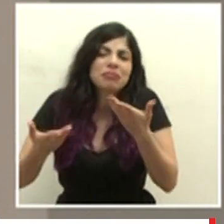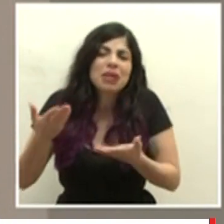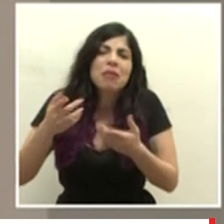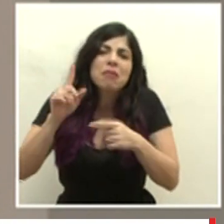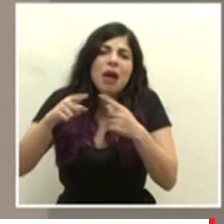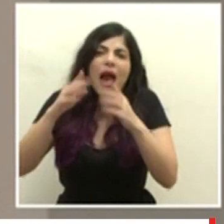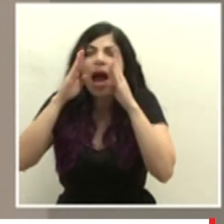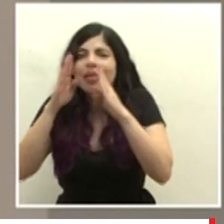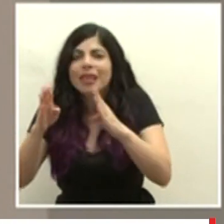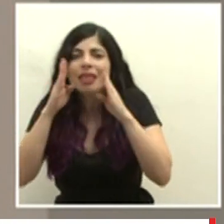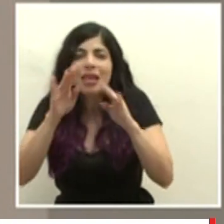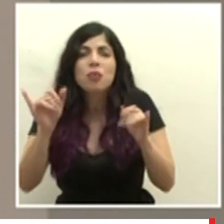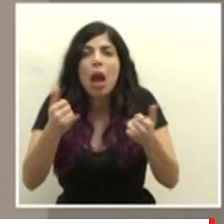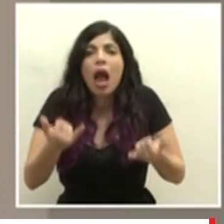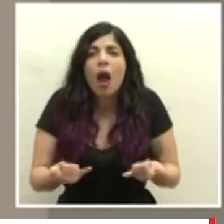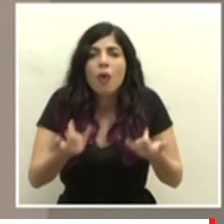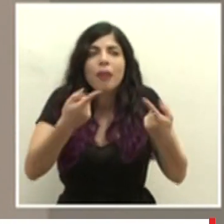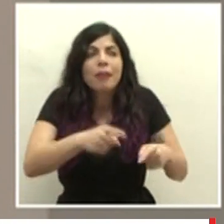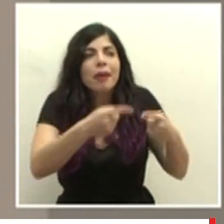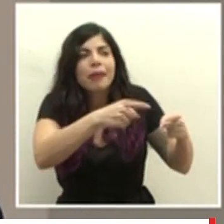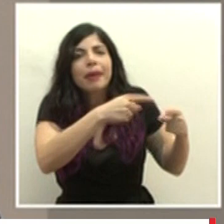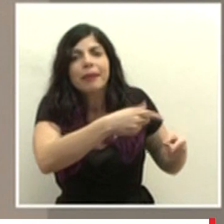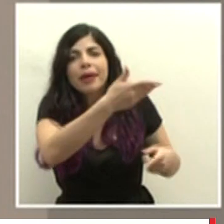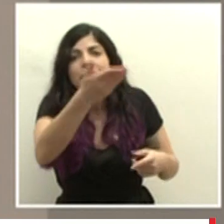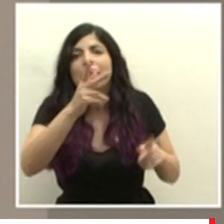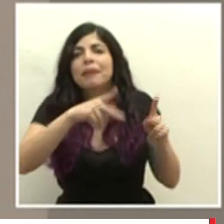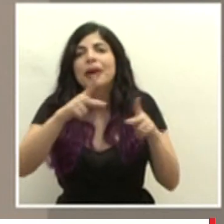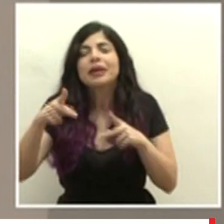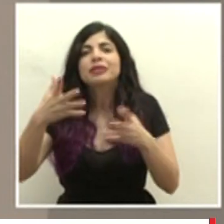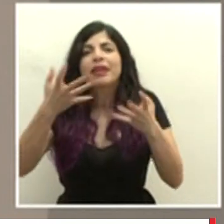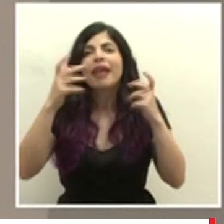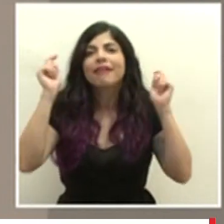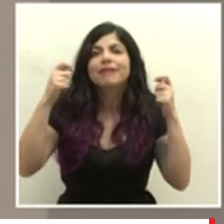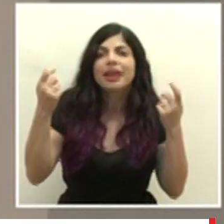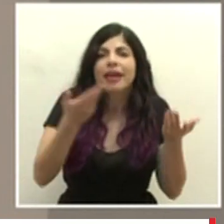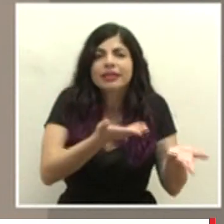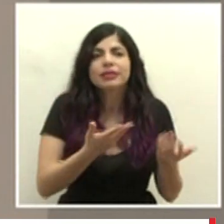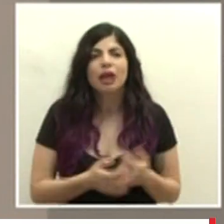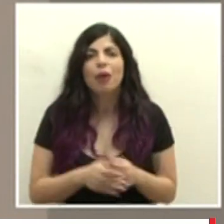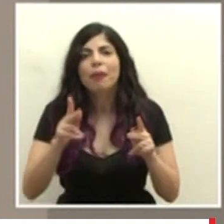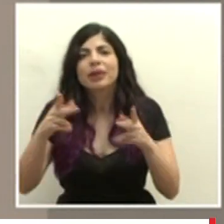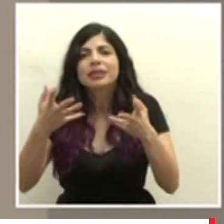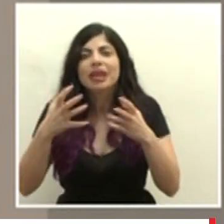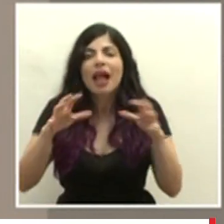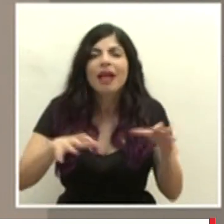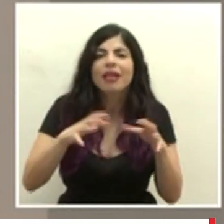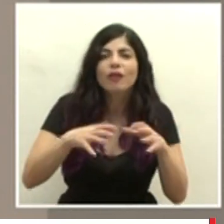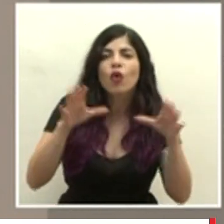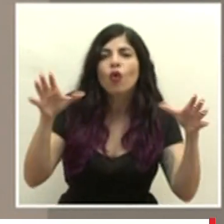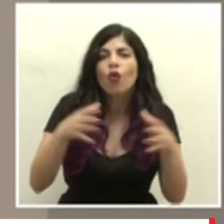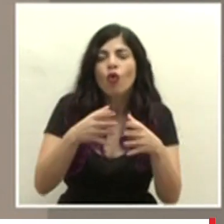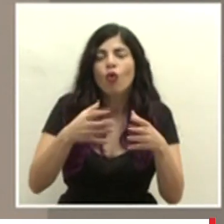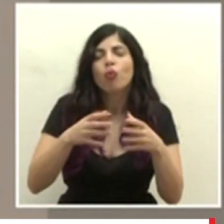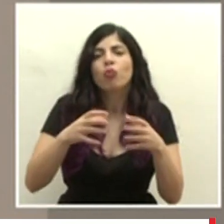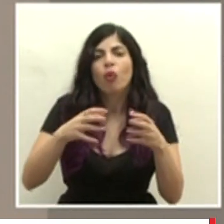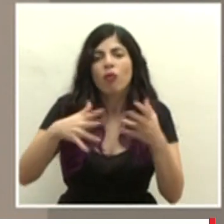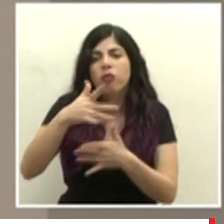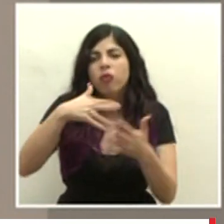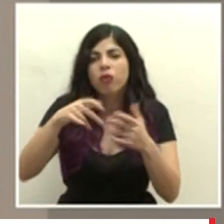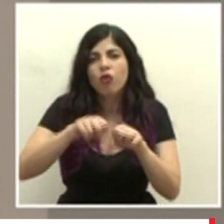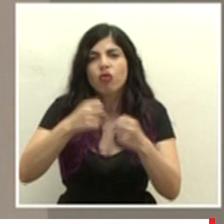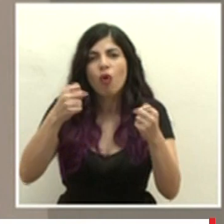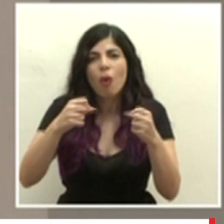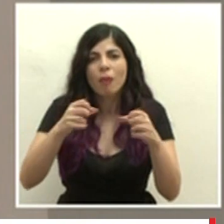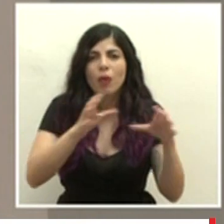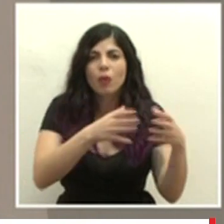que ser atendidos, así como tenemos en este momento conflictos por gente que insiste en hacer fiestas y insisten en hacer actividades grupales rompiendo burbujas sociales.